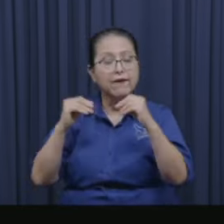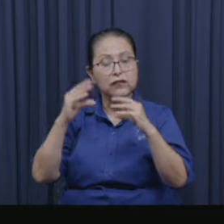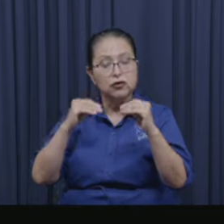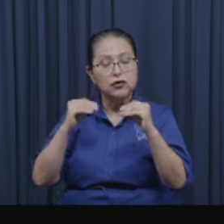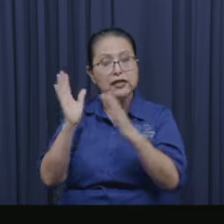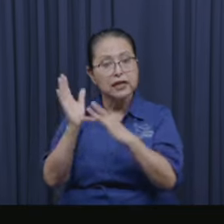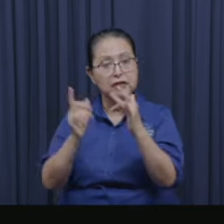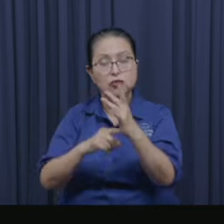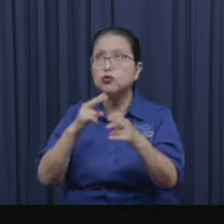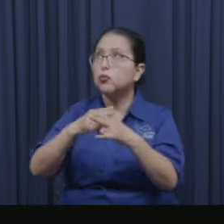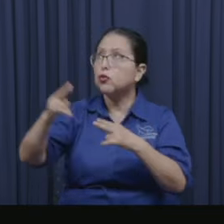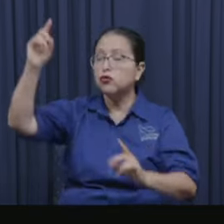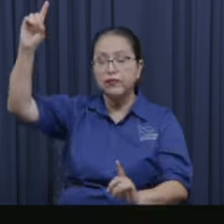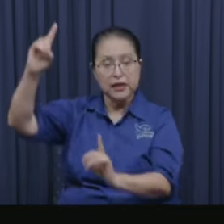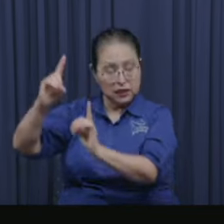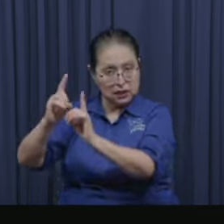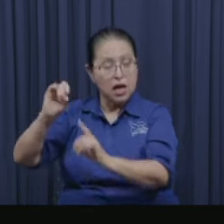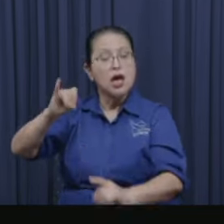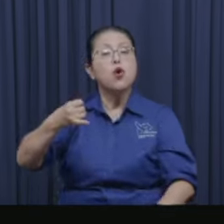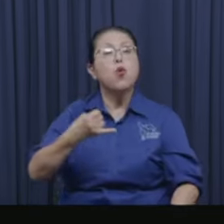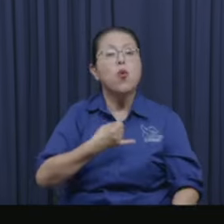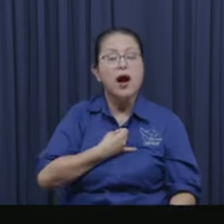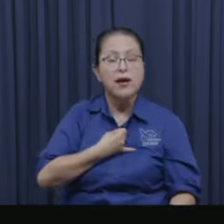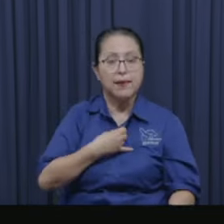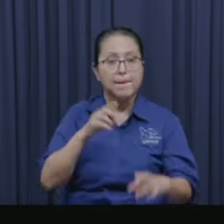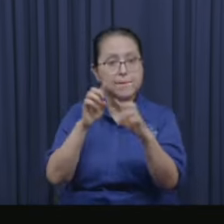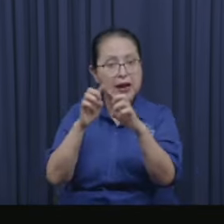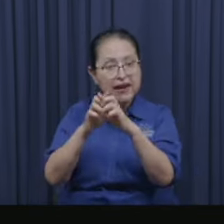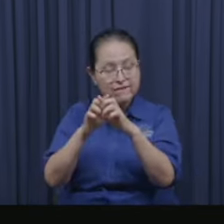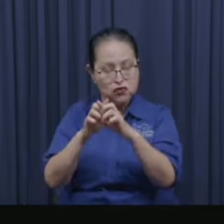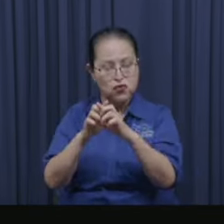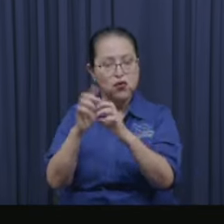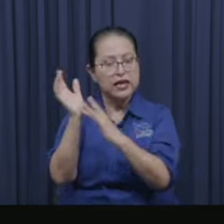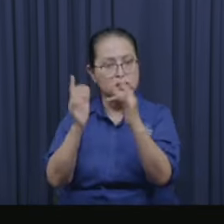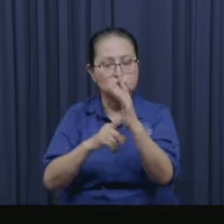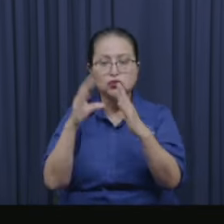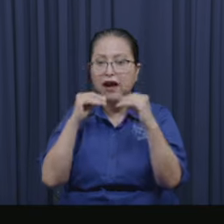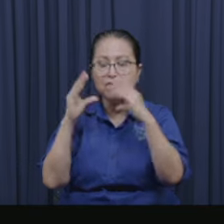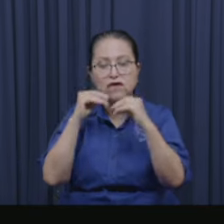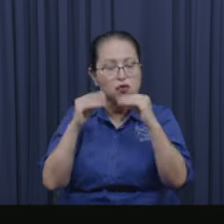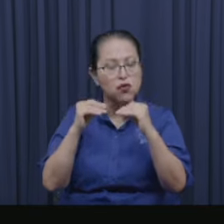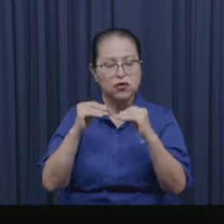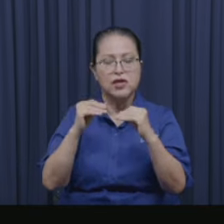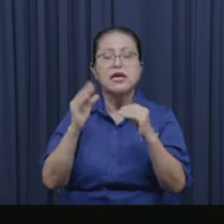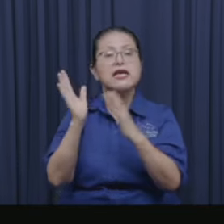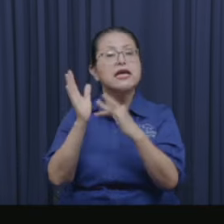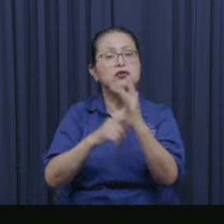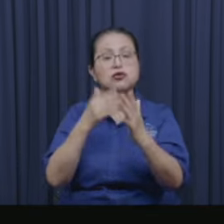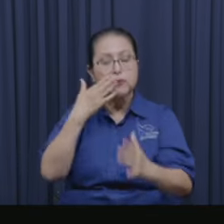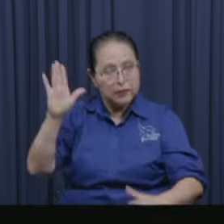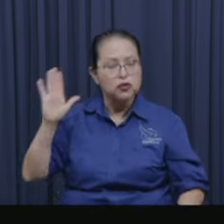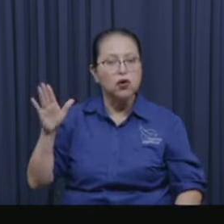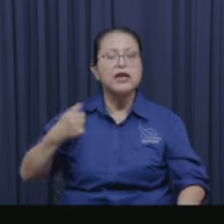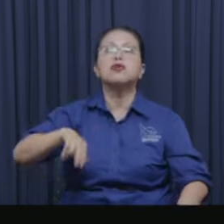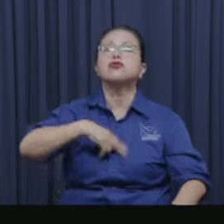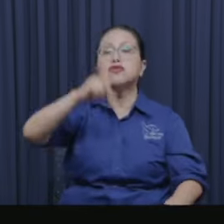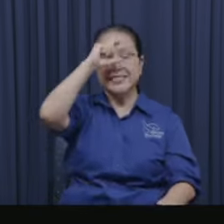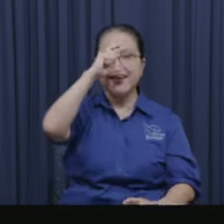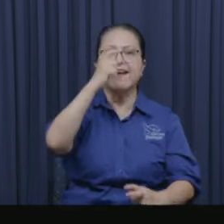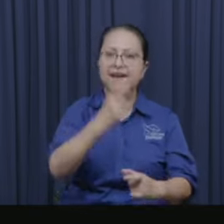no porque Juan hablaba de eso Pablo hablaba de eso pero hablaba de eso el Señor Jesucristo lo prometió y nosotros lo hemos